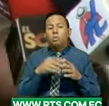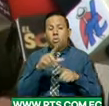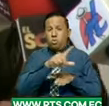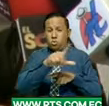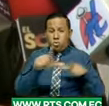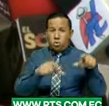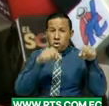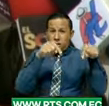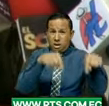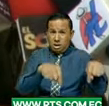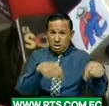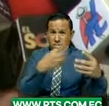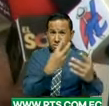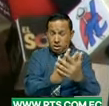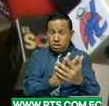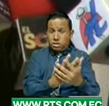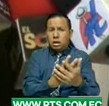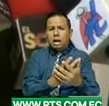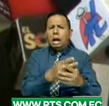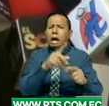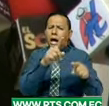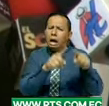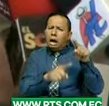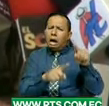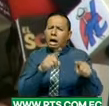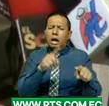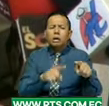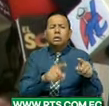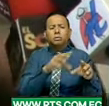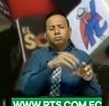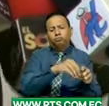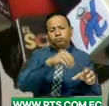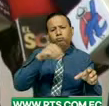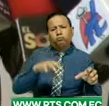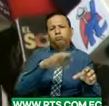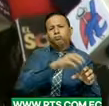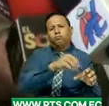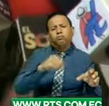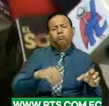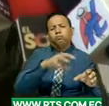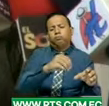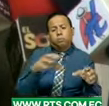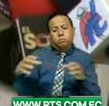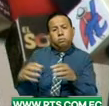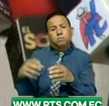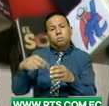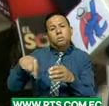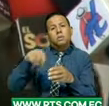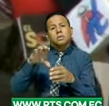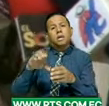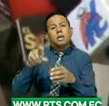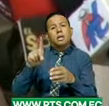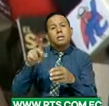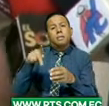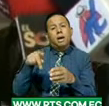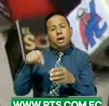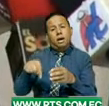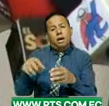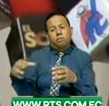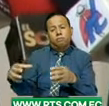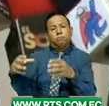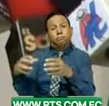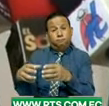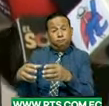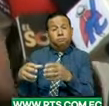sector penitenciario al prepenitenciario, el CDP, el pabellón que está ocupando el CDP, para